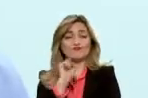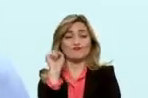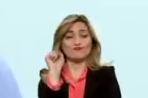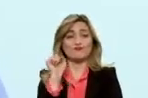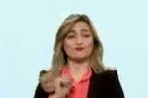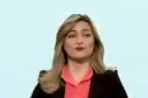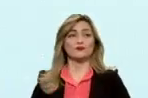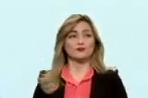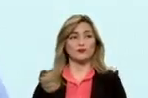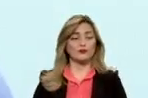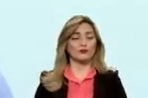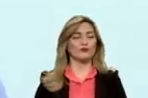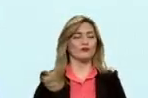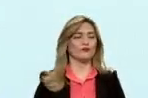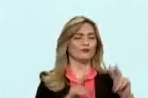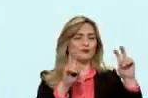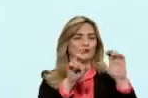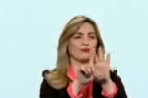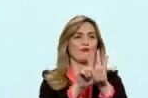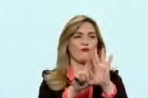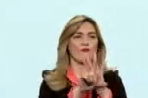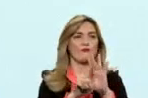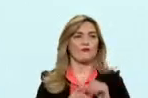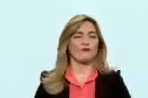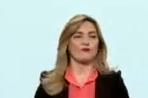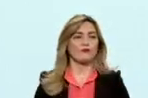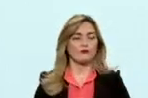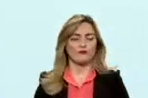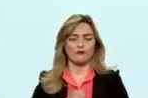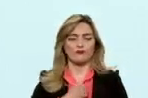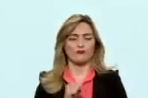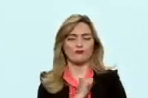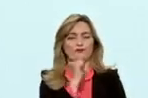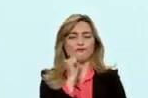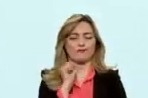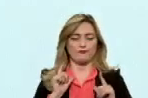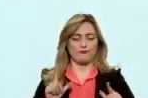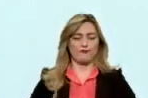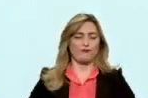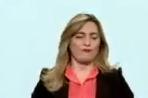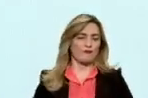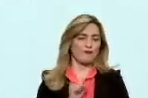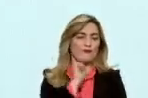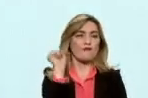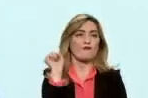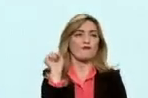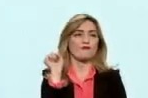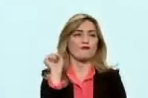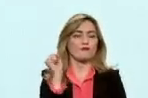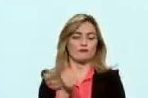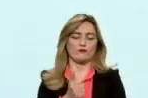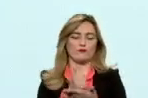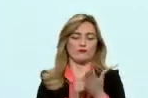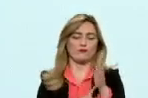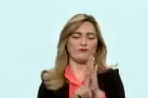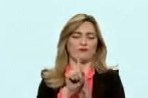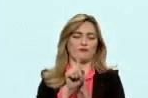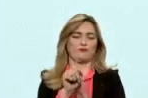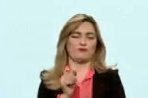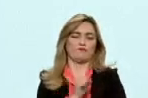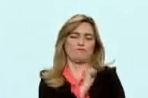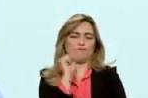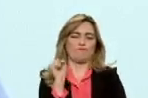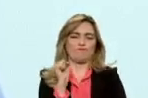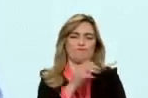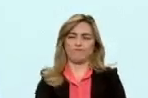tema de discusión jurídica. Vamos al tema de la ponderación del derecho. La salud también es un derecho. El bienestar, el desarrollo en un